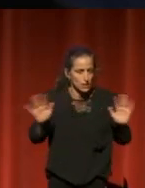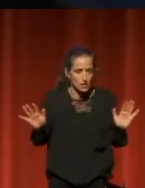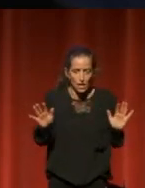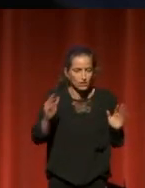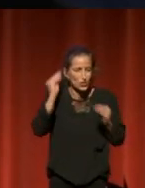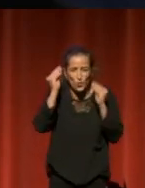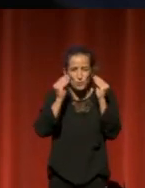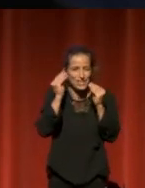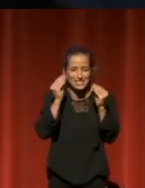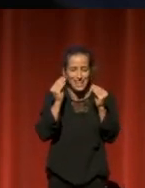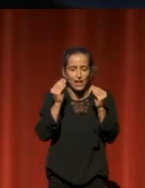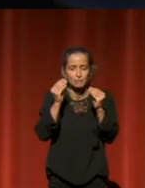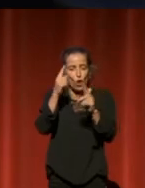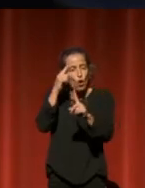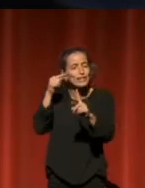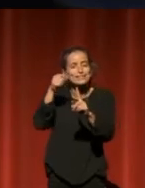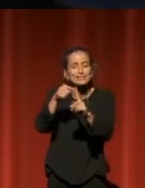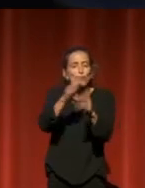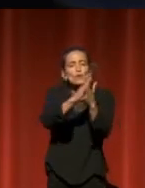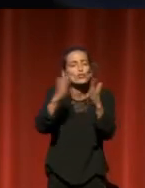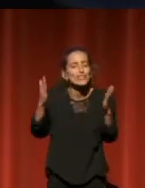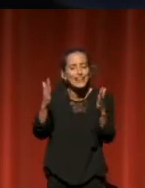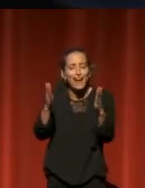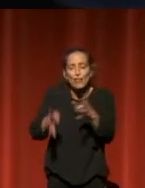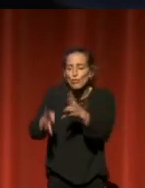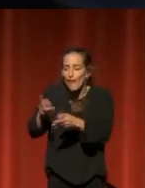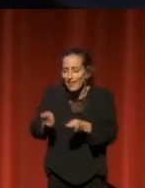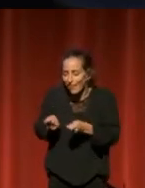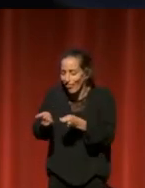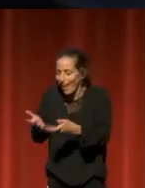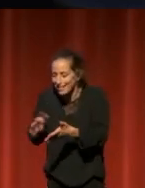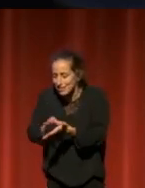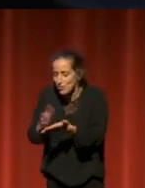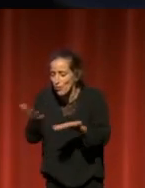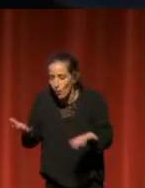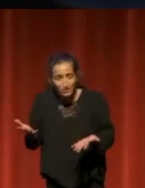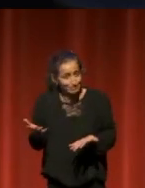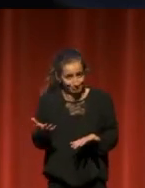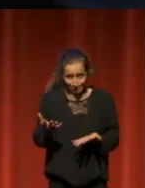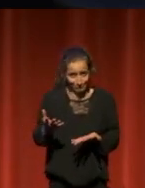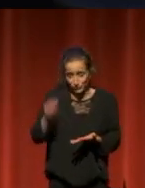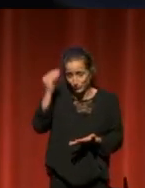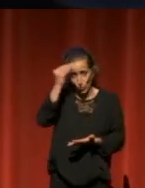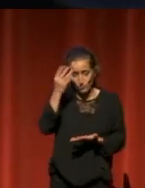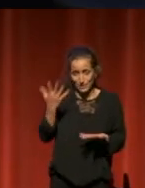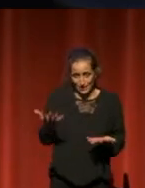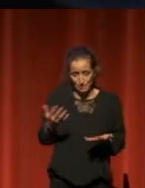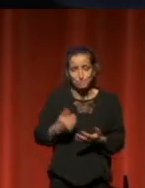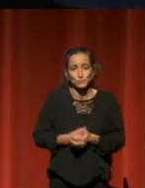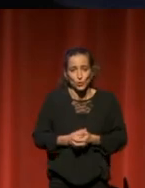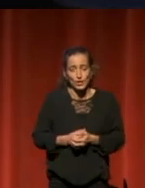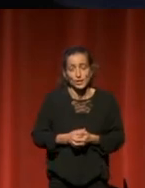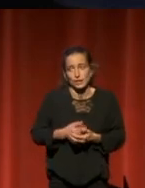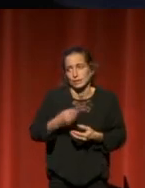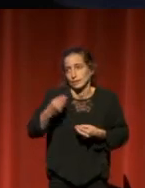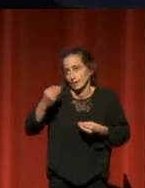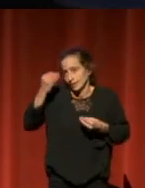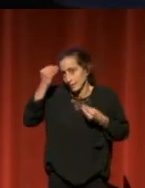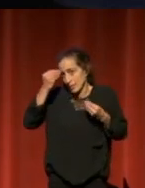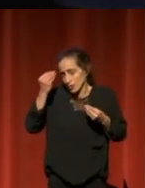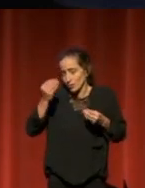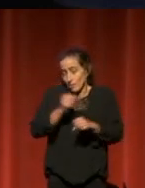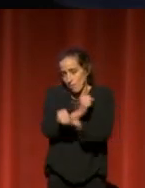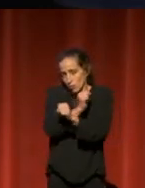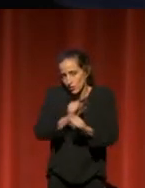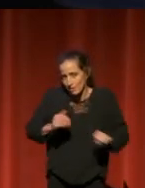ciudadano vas a prestar el servicio, ¿no? Bueno, sería impensable llegar a consensuar un perfil,